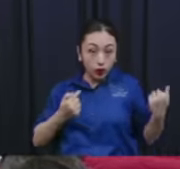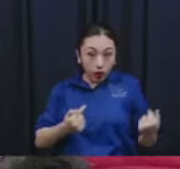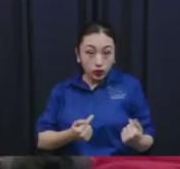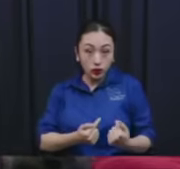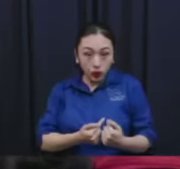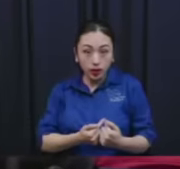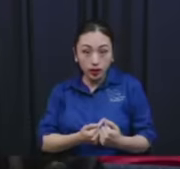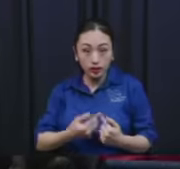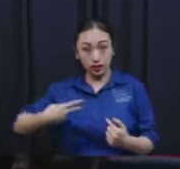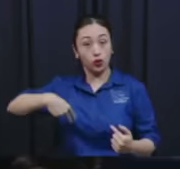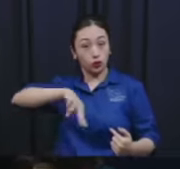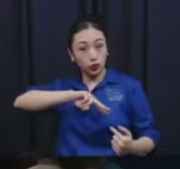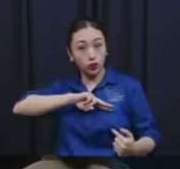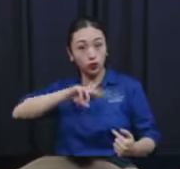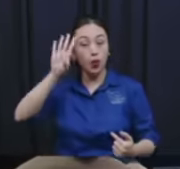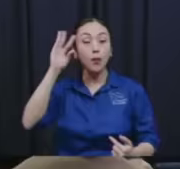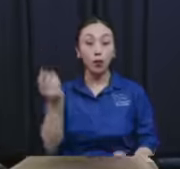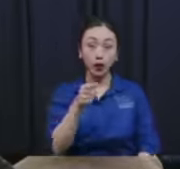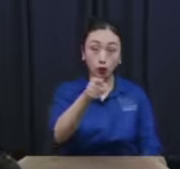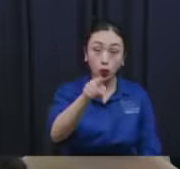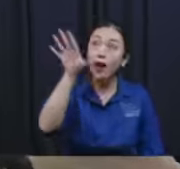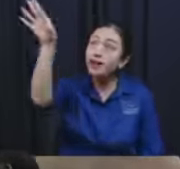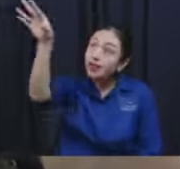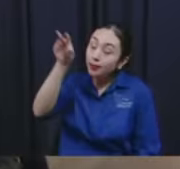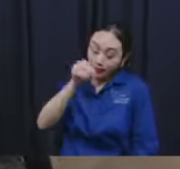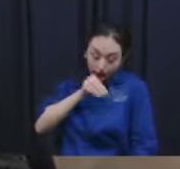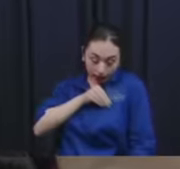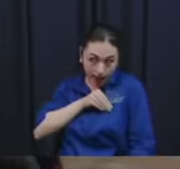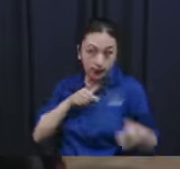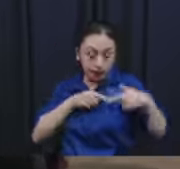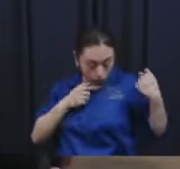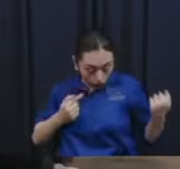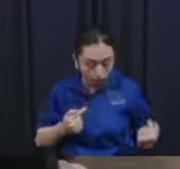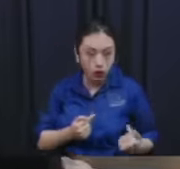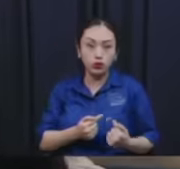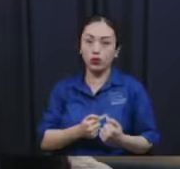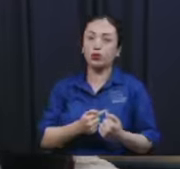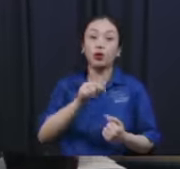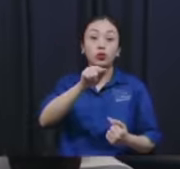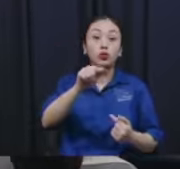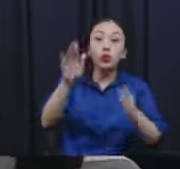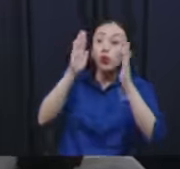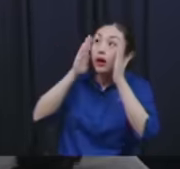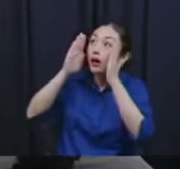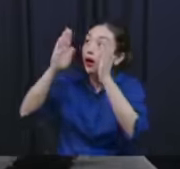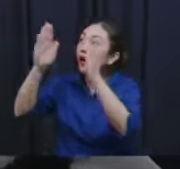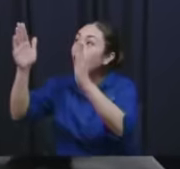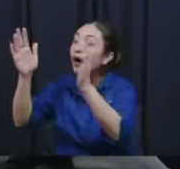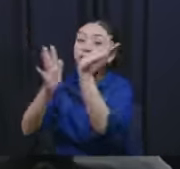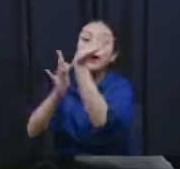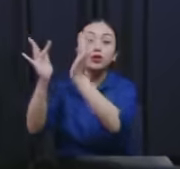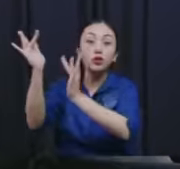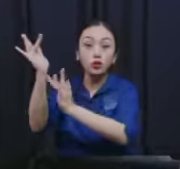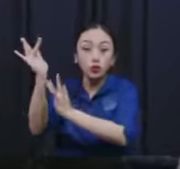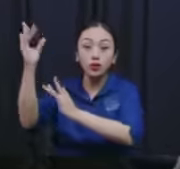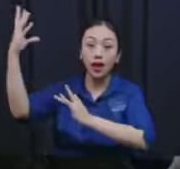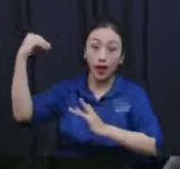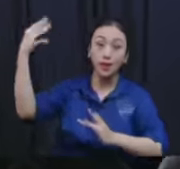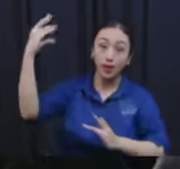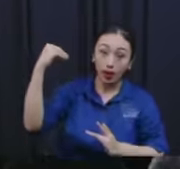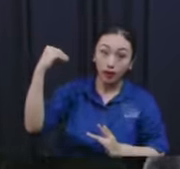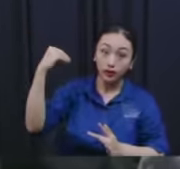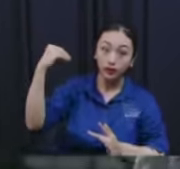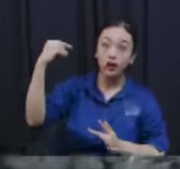diste le diste entrada tú le abriste el oíste que él estaba llamando a la puerta y dijiste